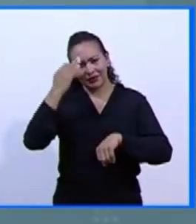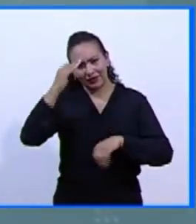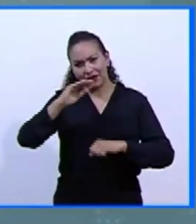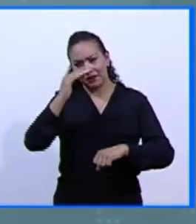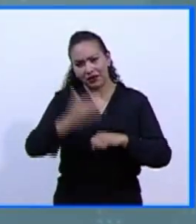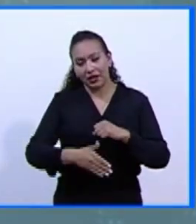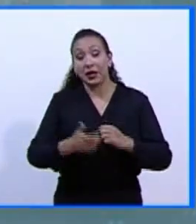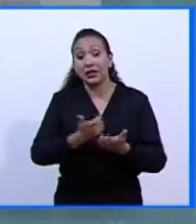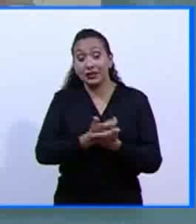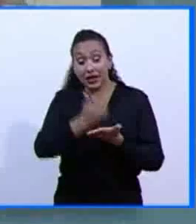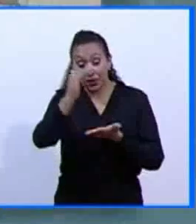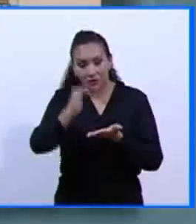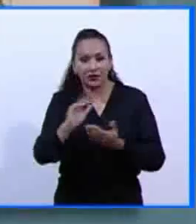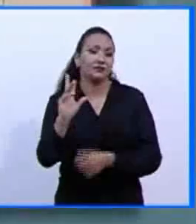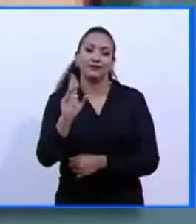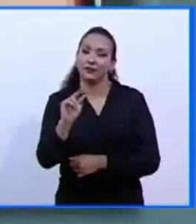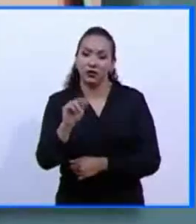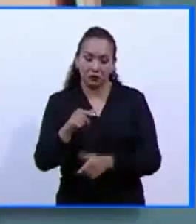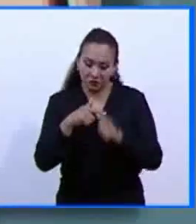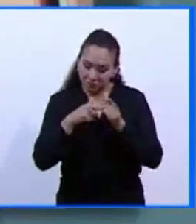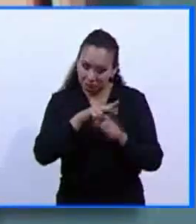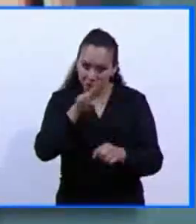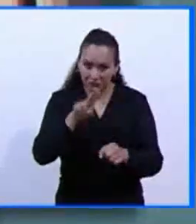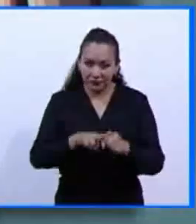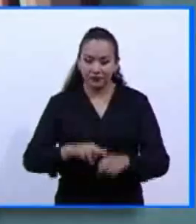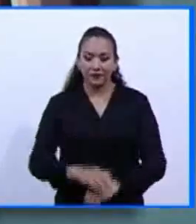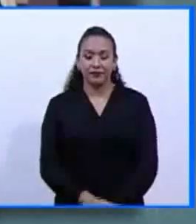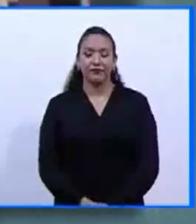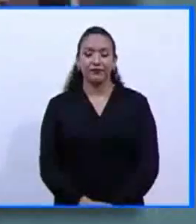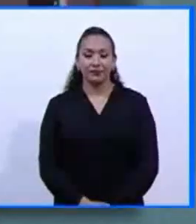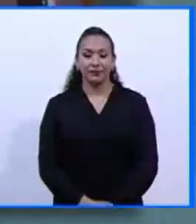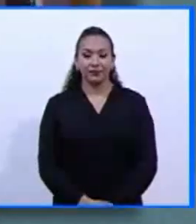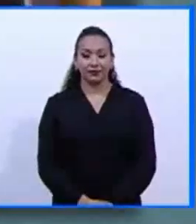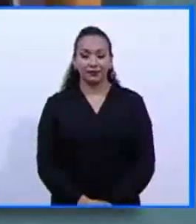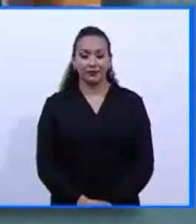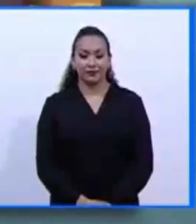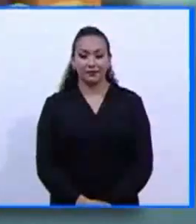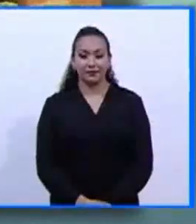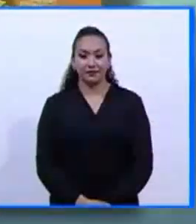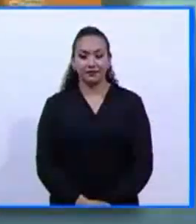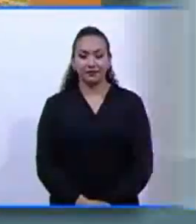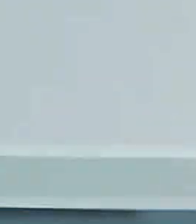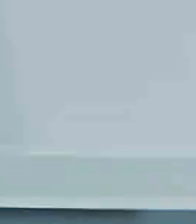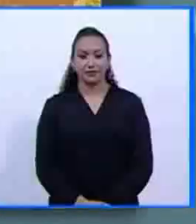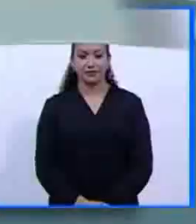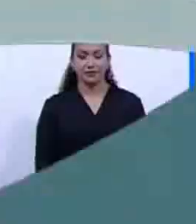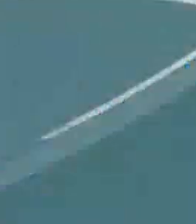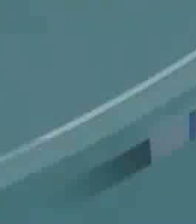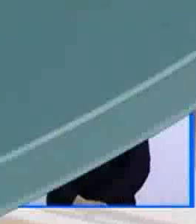de salarios. Para el canal del Poder Judicial de la Federación, Jesús Daza.